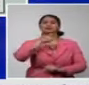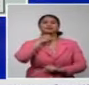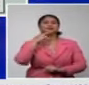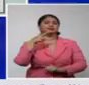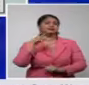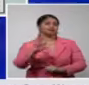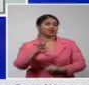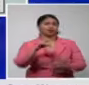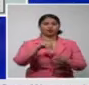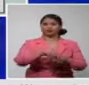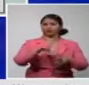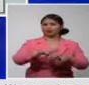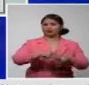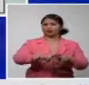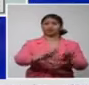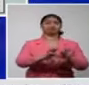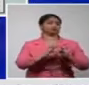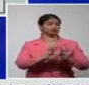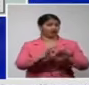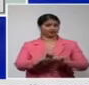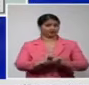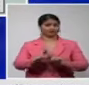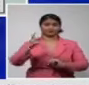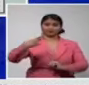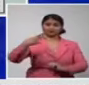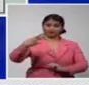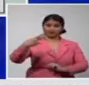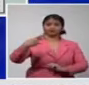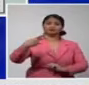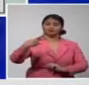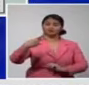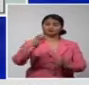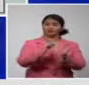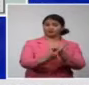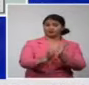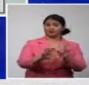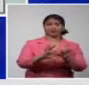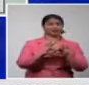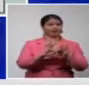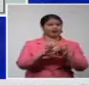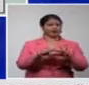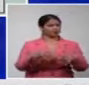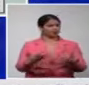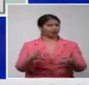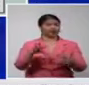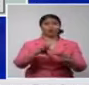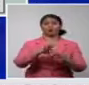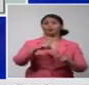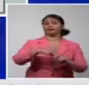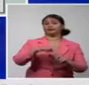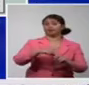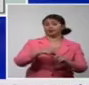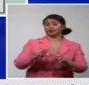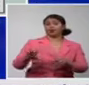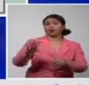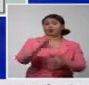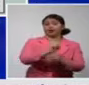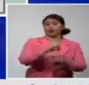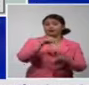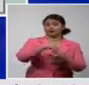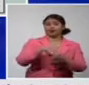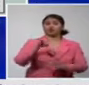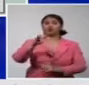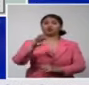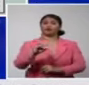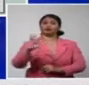Guantánamo, que es la segunda provincia en mayor tasa, con afectación del 90% de sus municipios